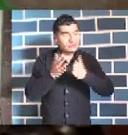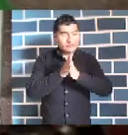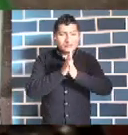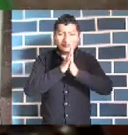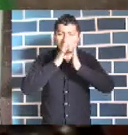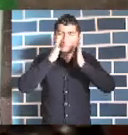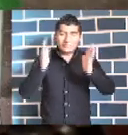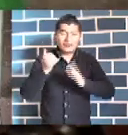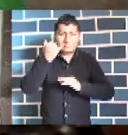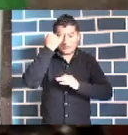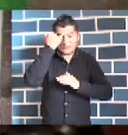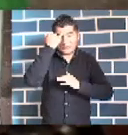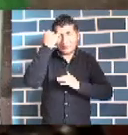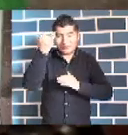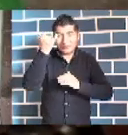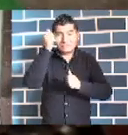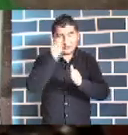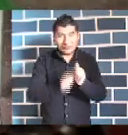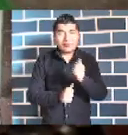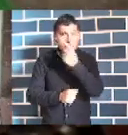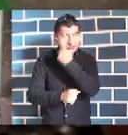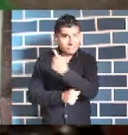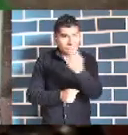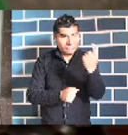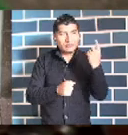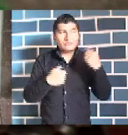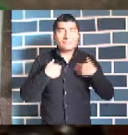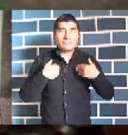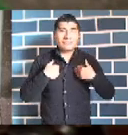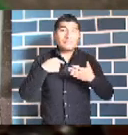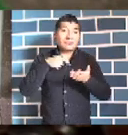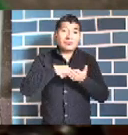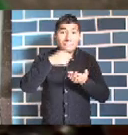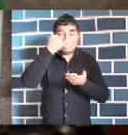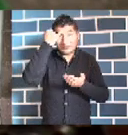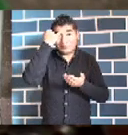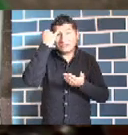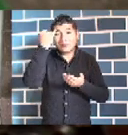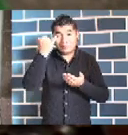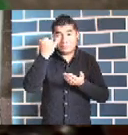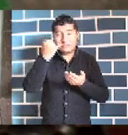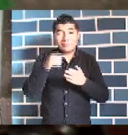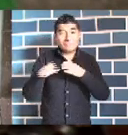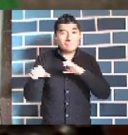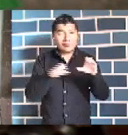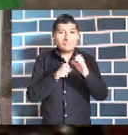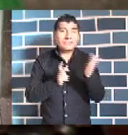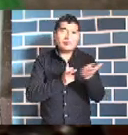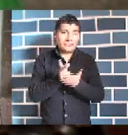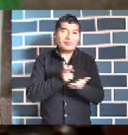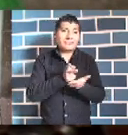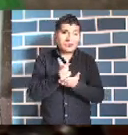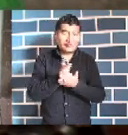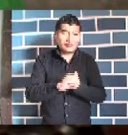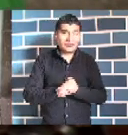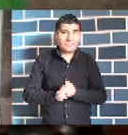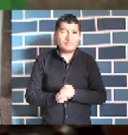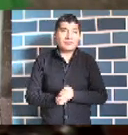grandes ideales que cada uno tiene y esos ideales que se hacen realidad